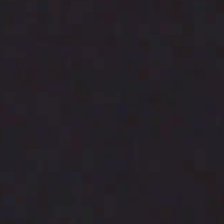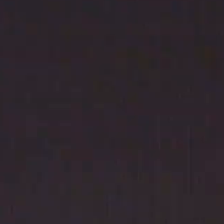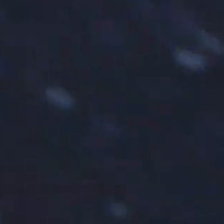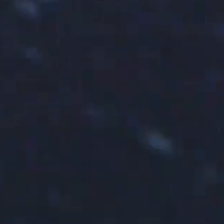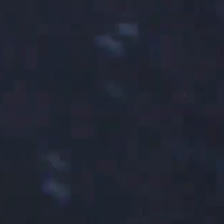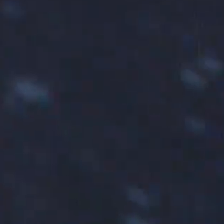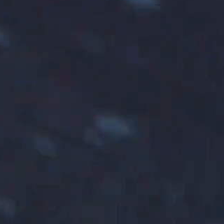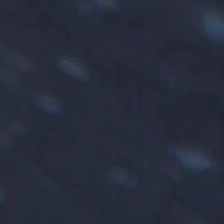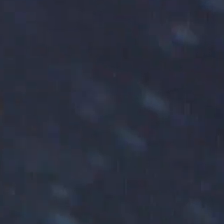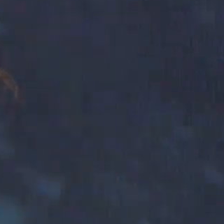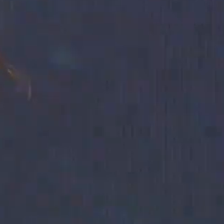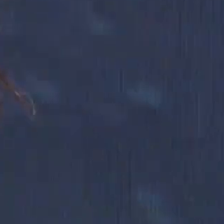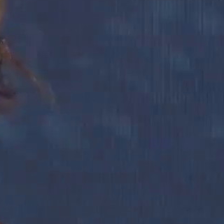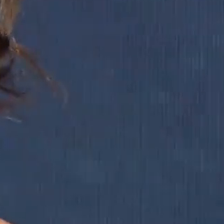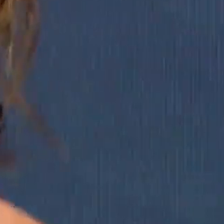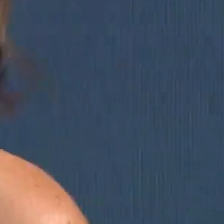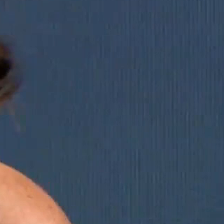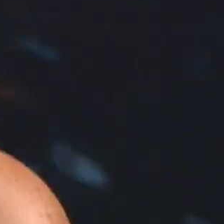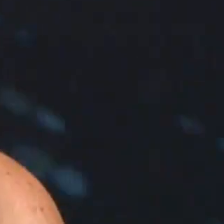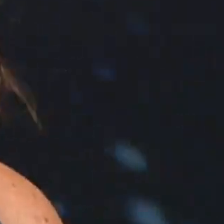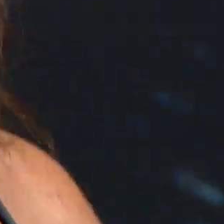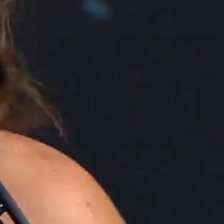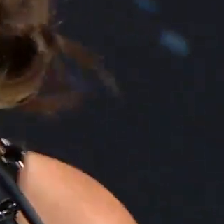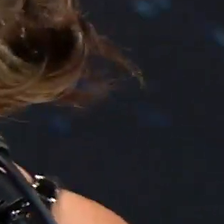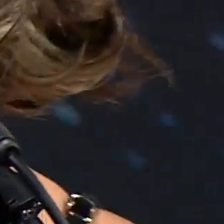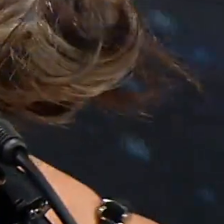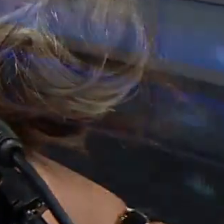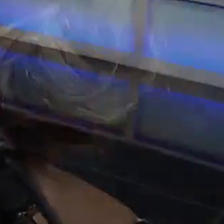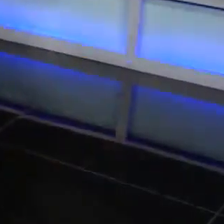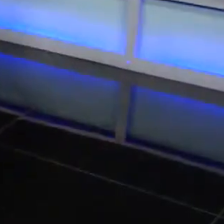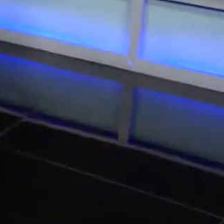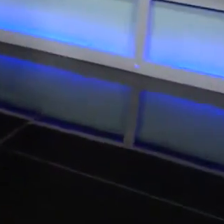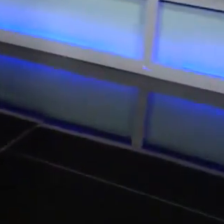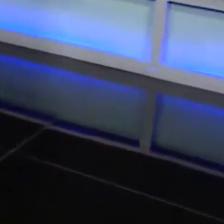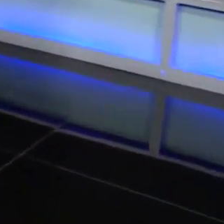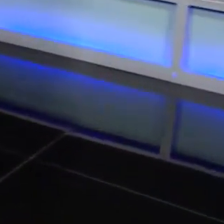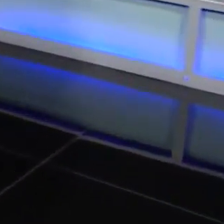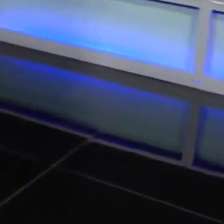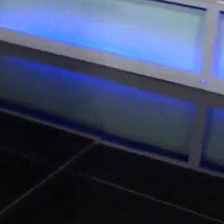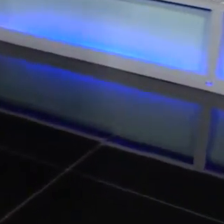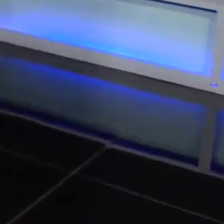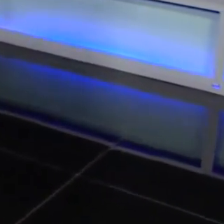al extremo. Hacia el infinito,